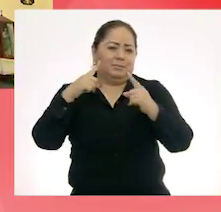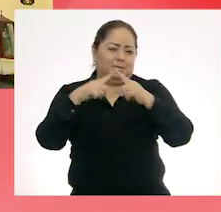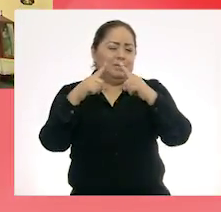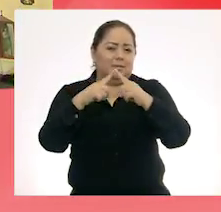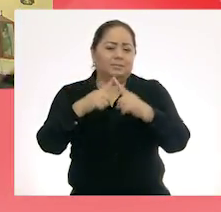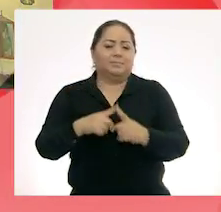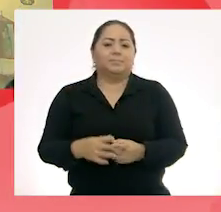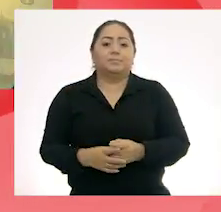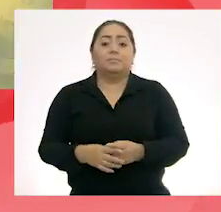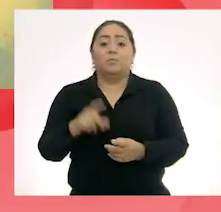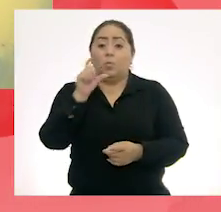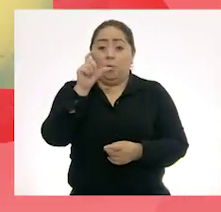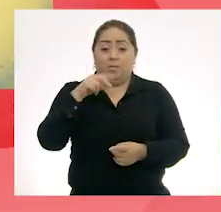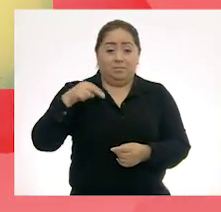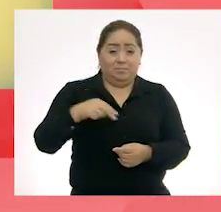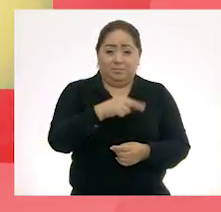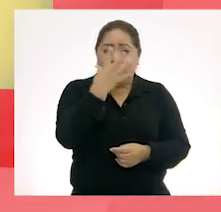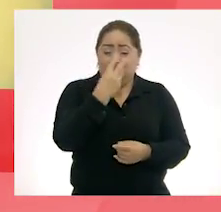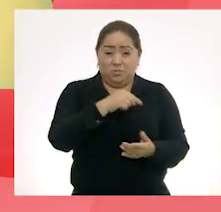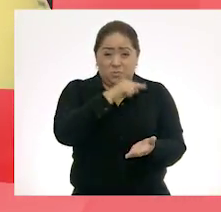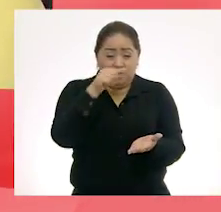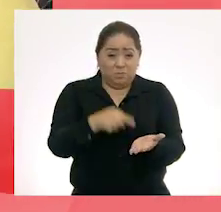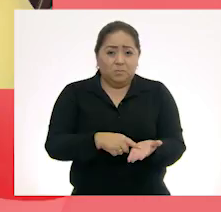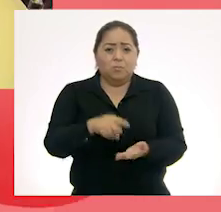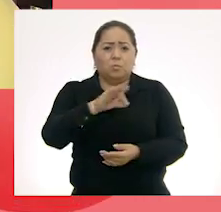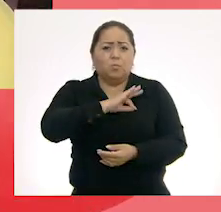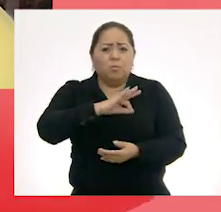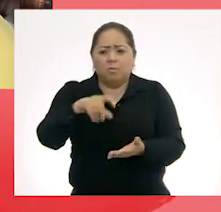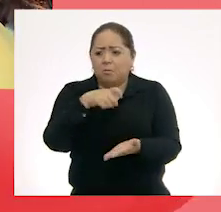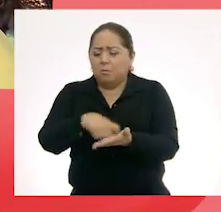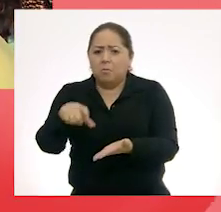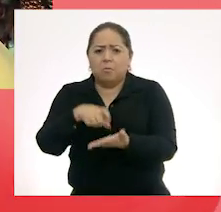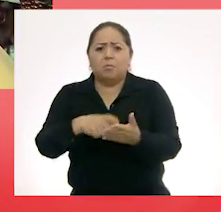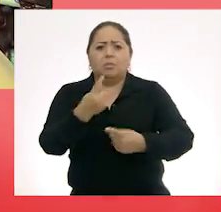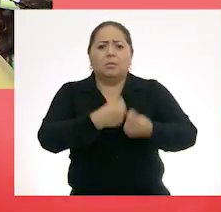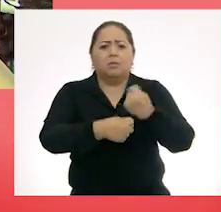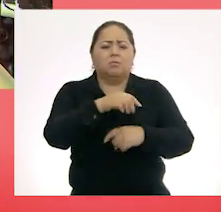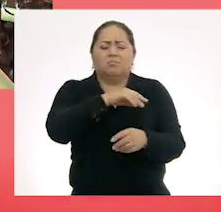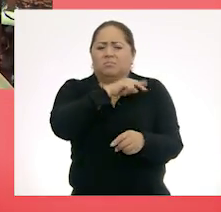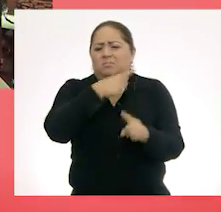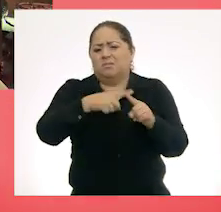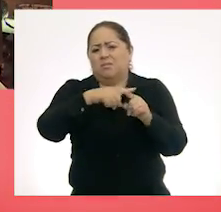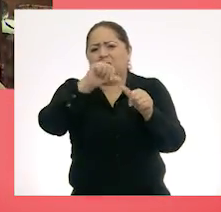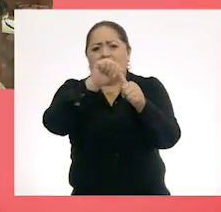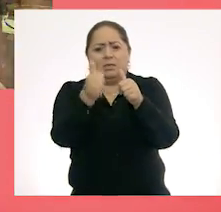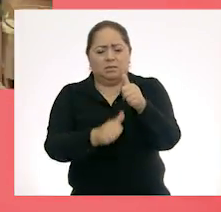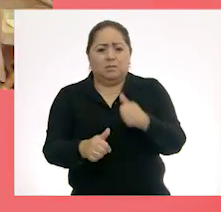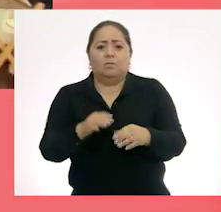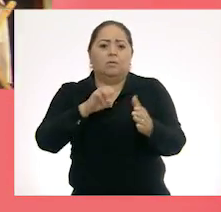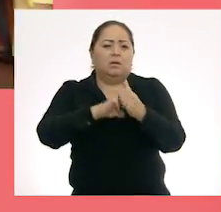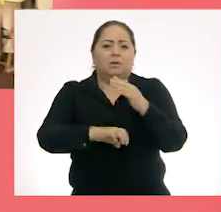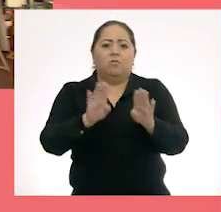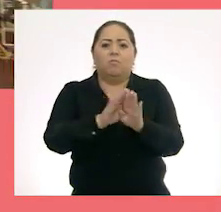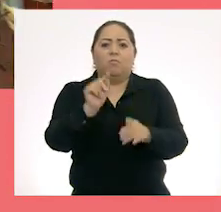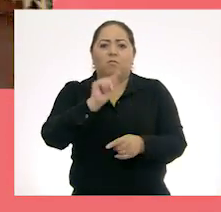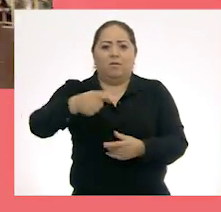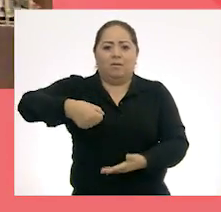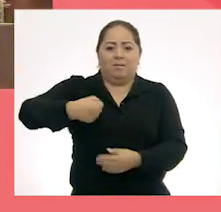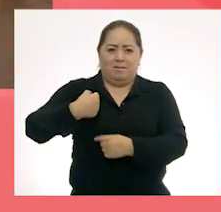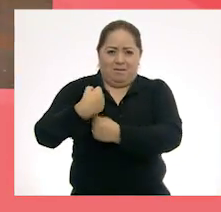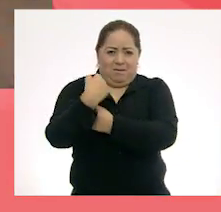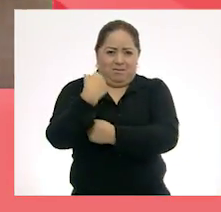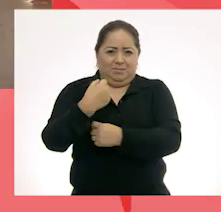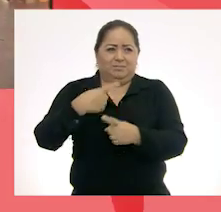María. Al recorrer este bonito lugar, puedes comprar en sus tiendas todo tipo de artesanías, como sus famosas canastas de